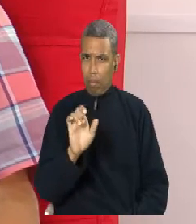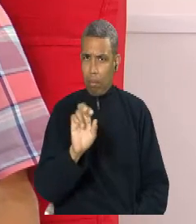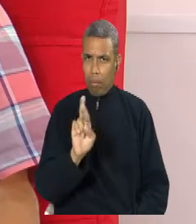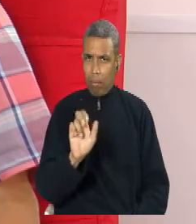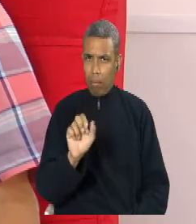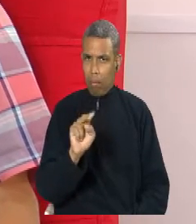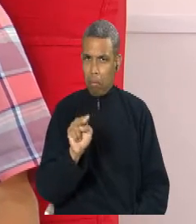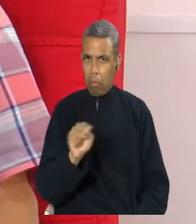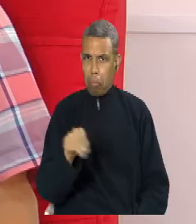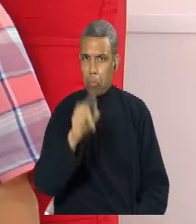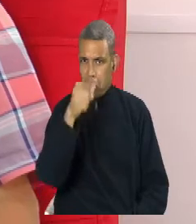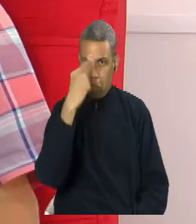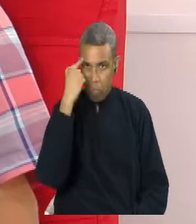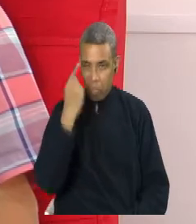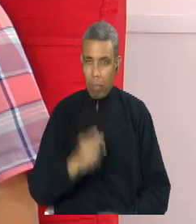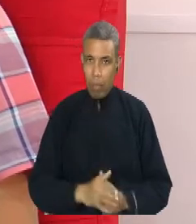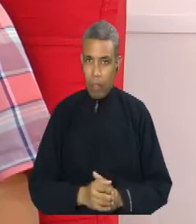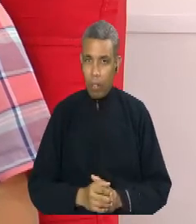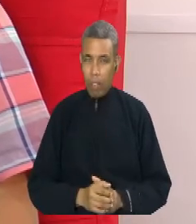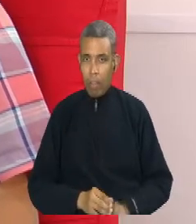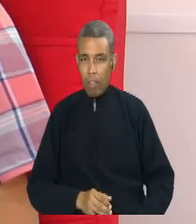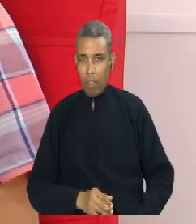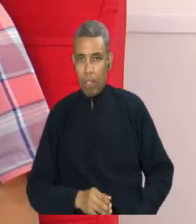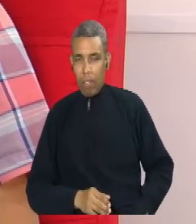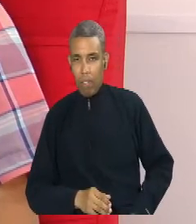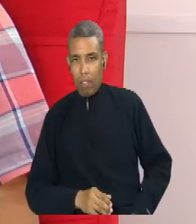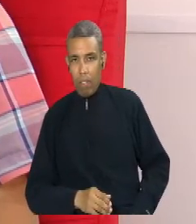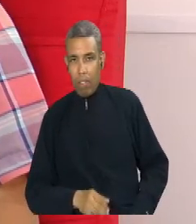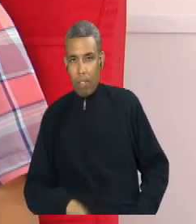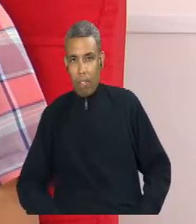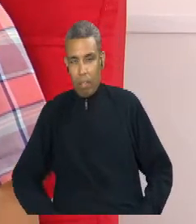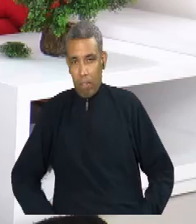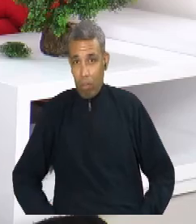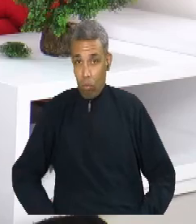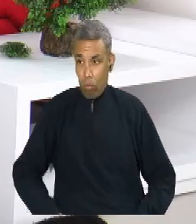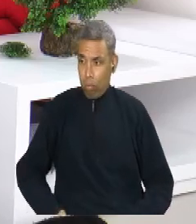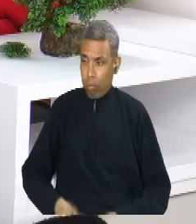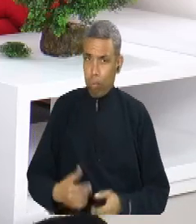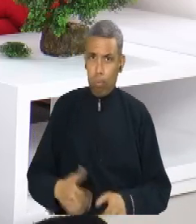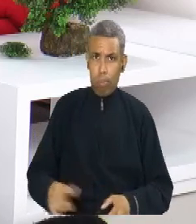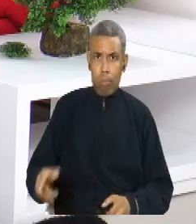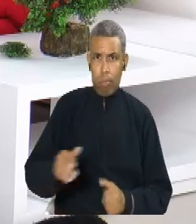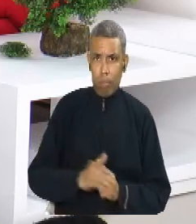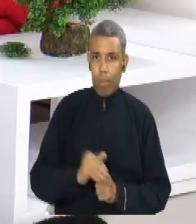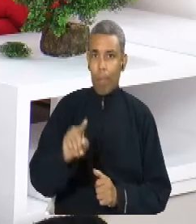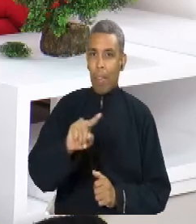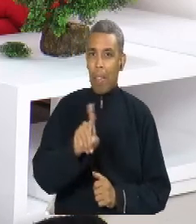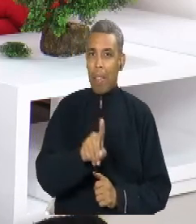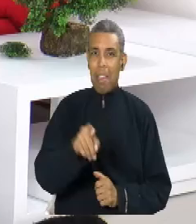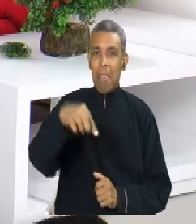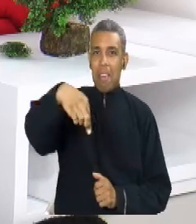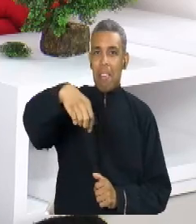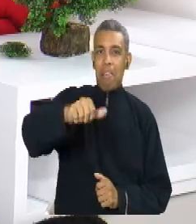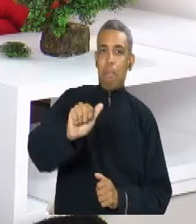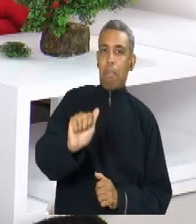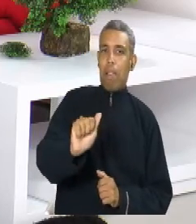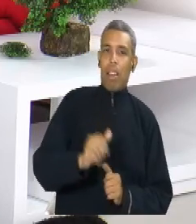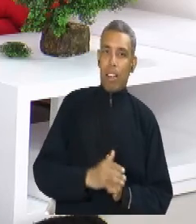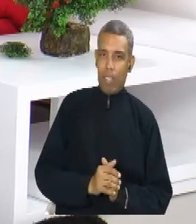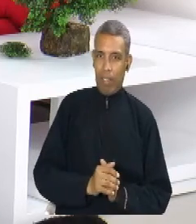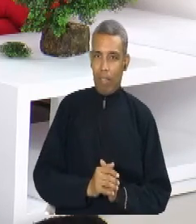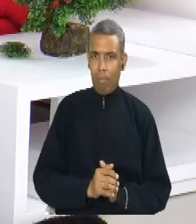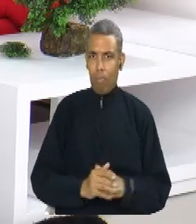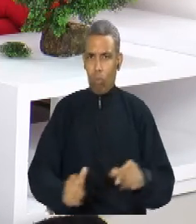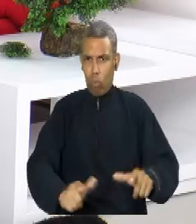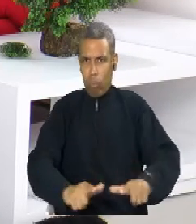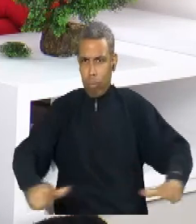todas las el escenario que tiene el spa muy bonito que es un spa que tiene muy